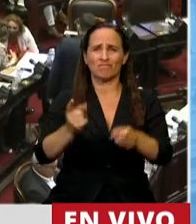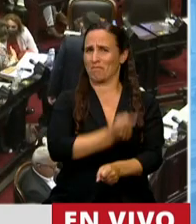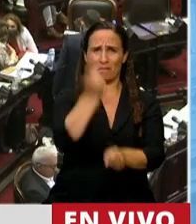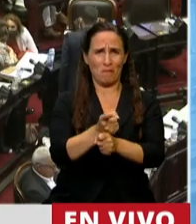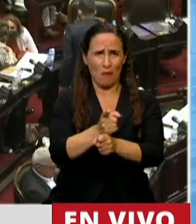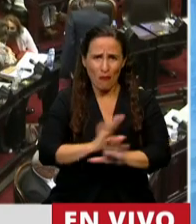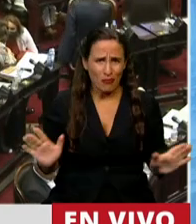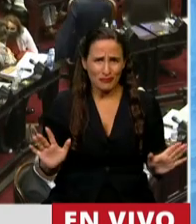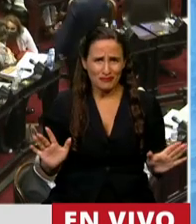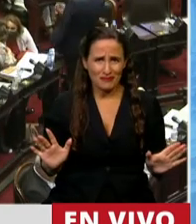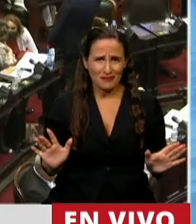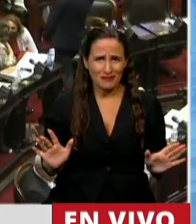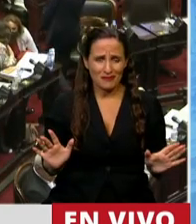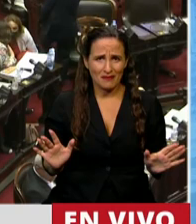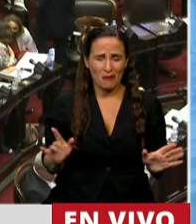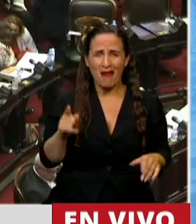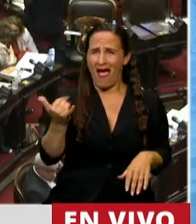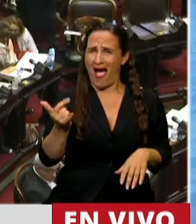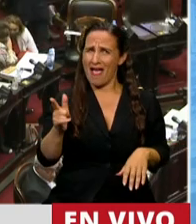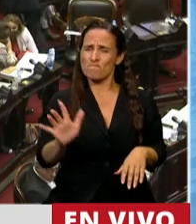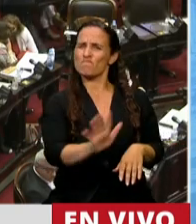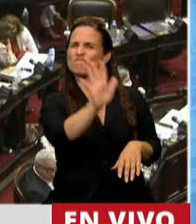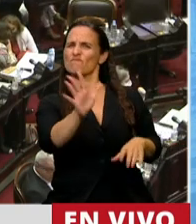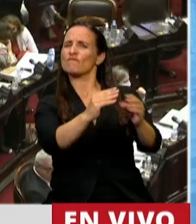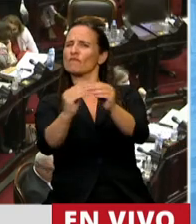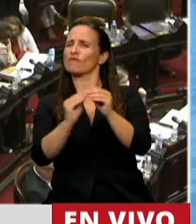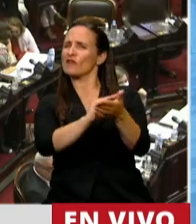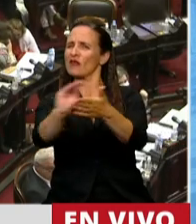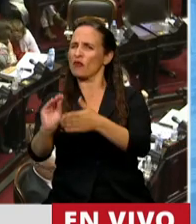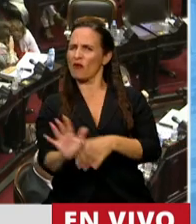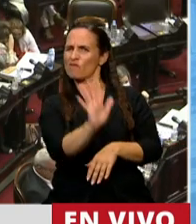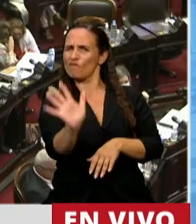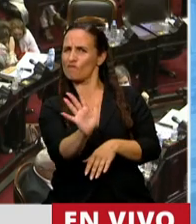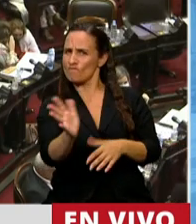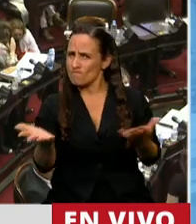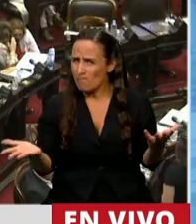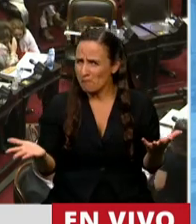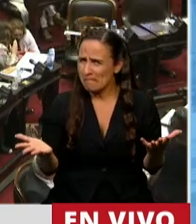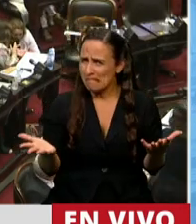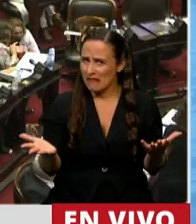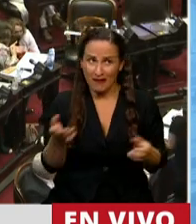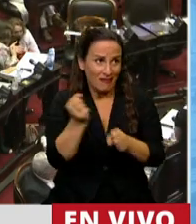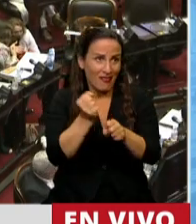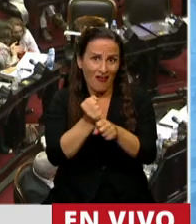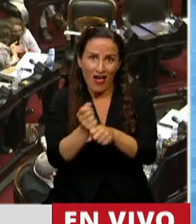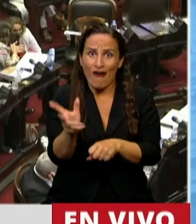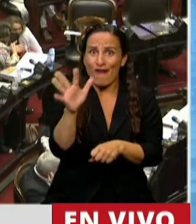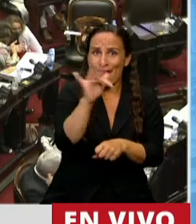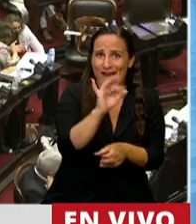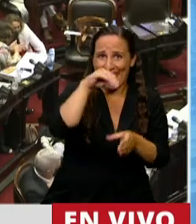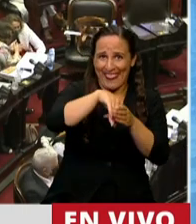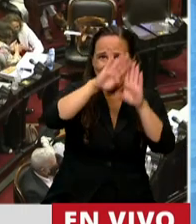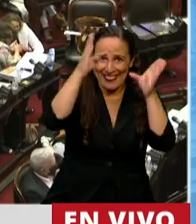de convivir si se sospecha de los colegas con los cuales se trabaja cotidianamente en la Cámara